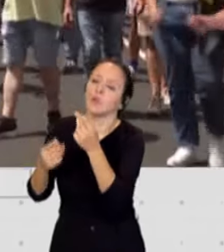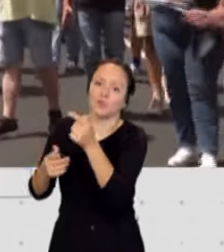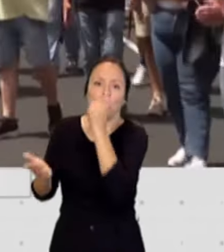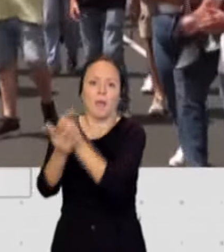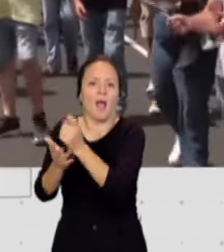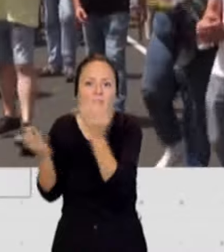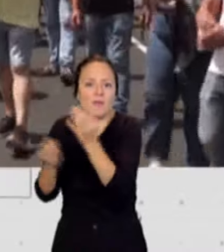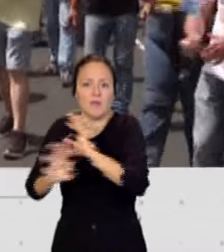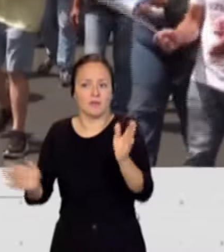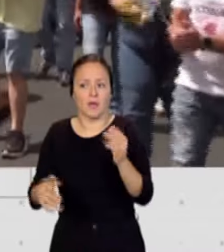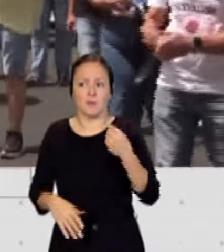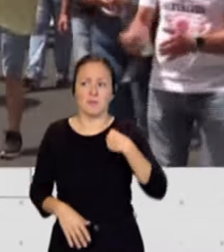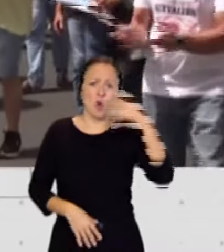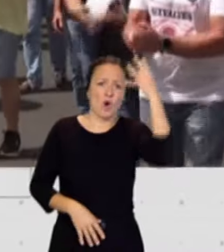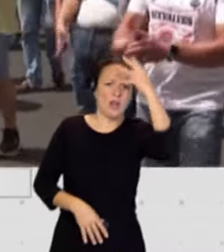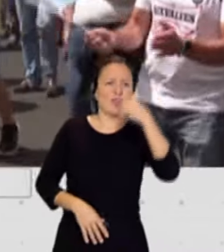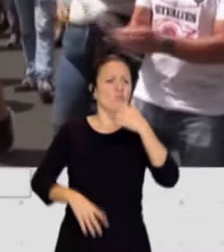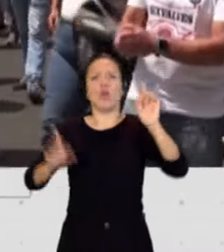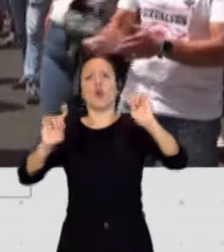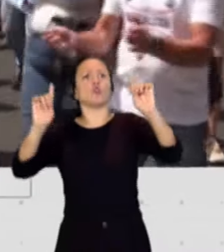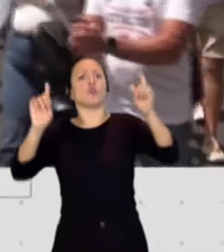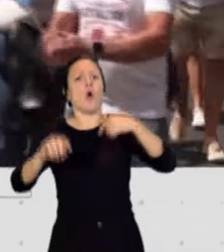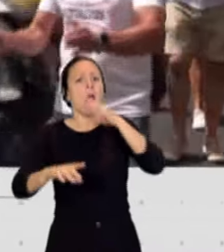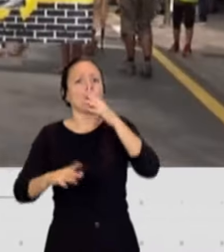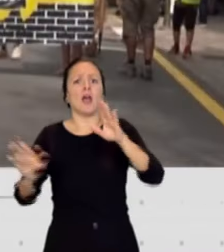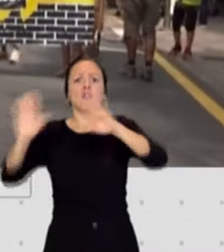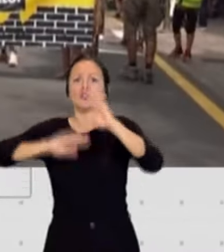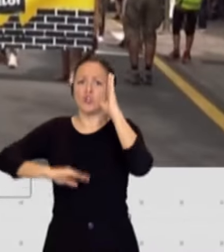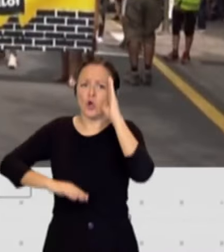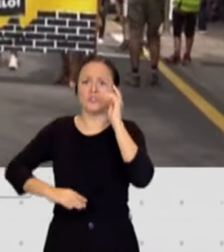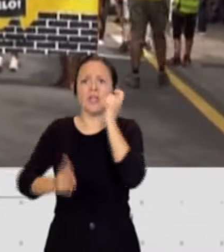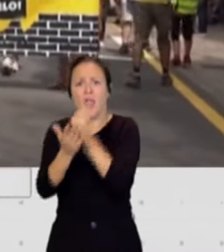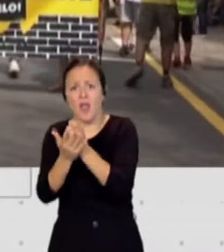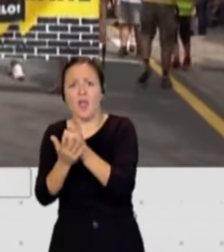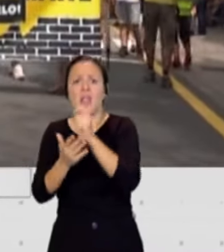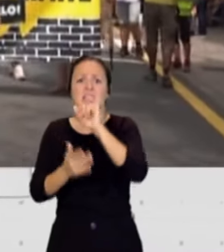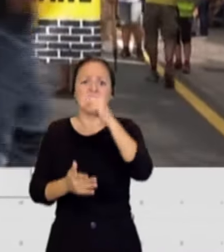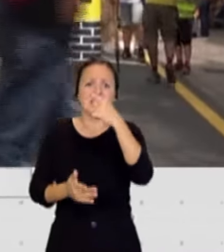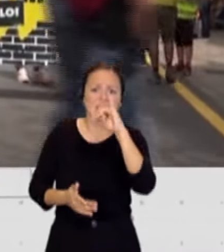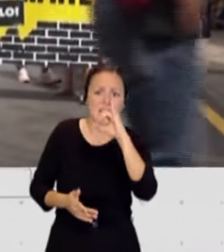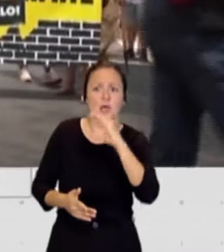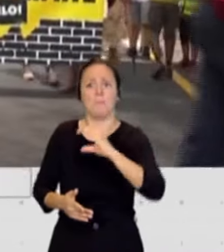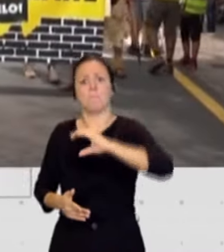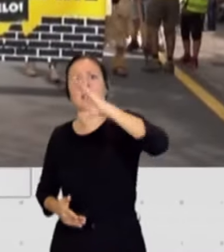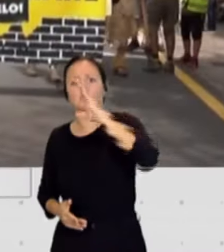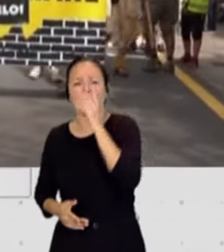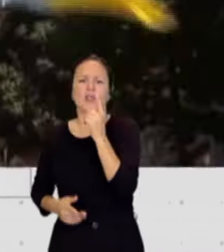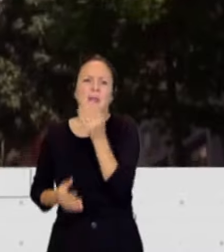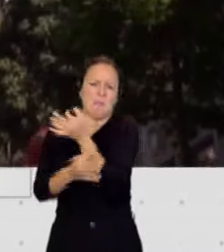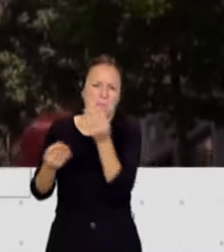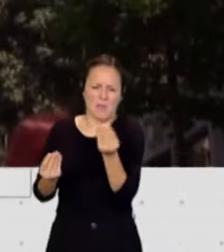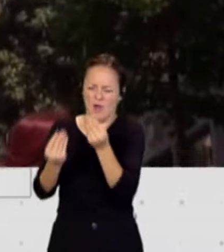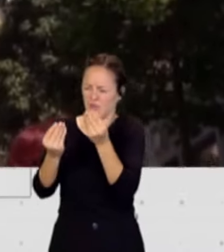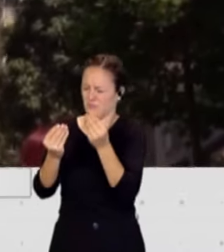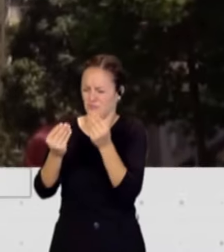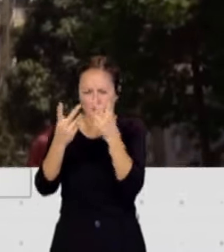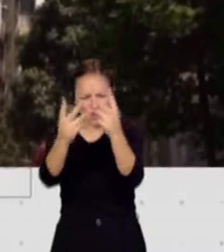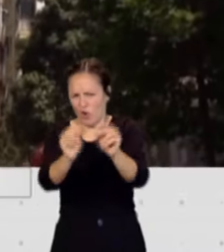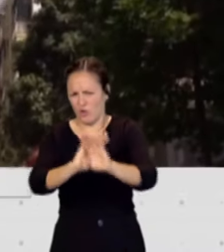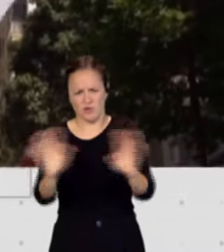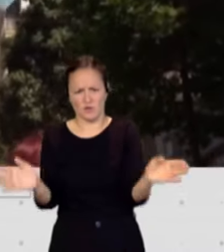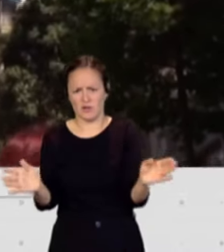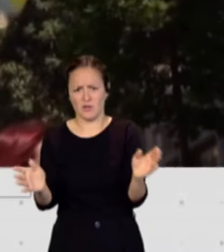clavijo que ha dicho que subir elic de las pernota que puede ser más eficiente no porque vía elic igual que los e